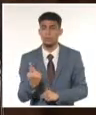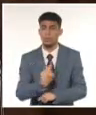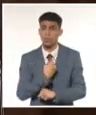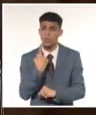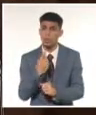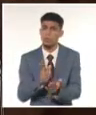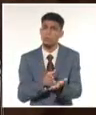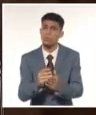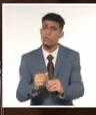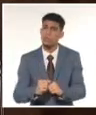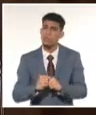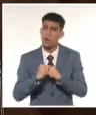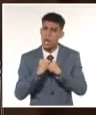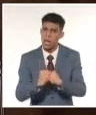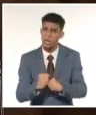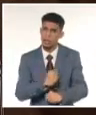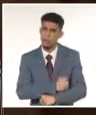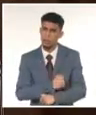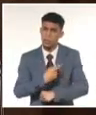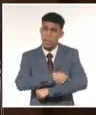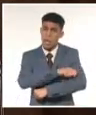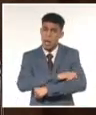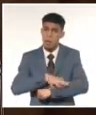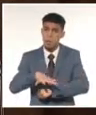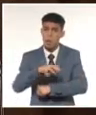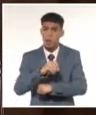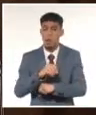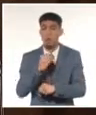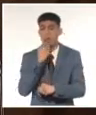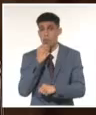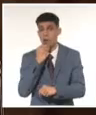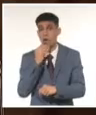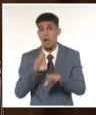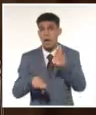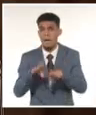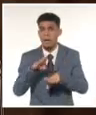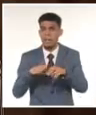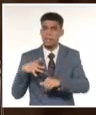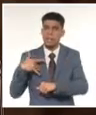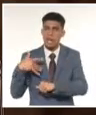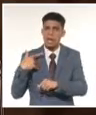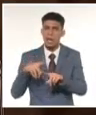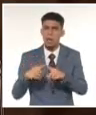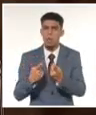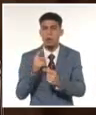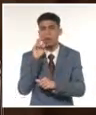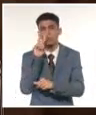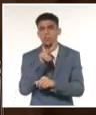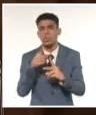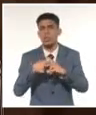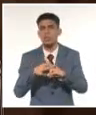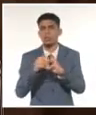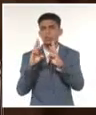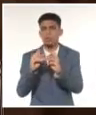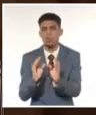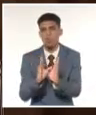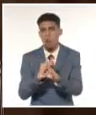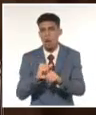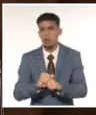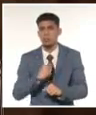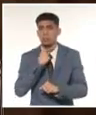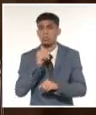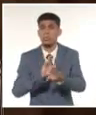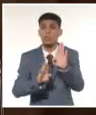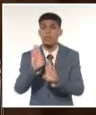sea efectiva si el pueblo no ve resultados favorables también en su día a día. Hemos hablado de defender